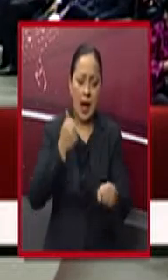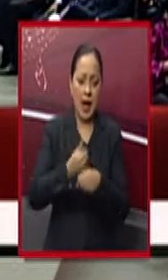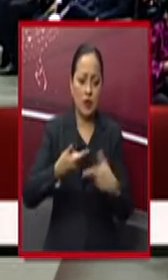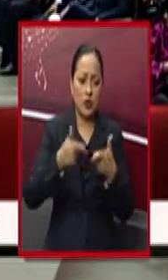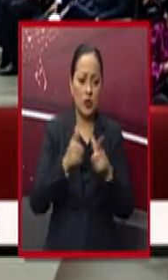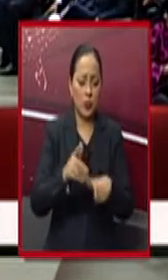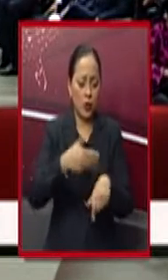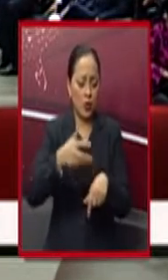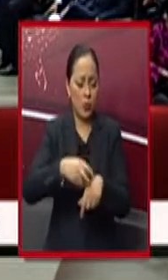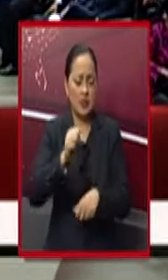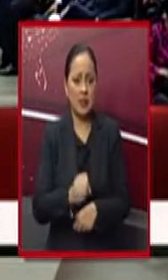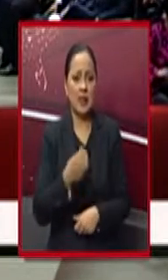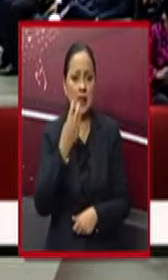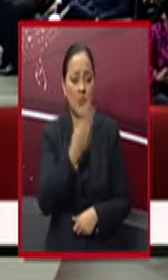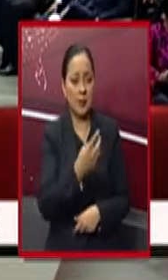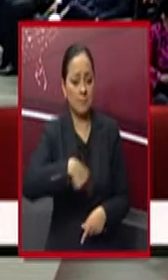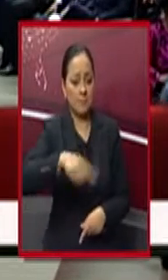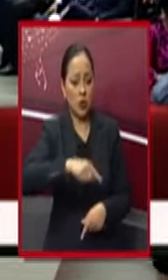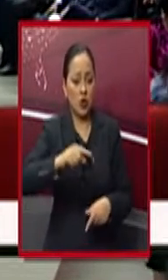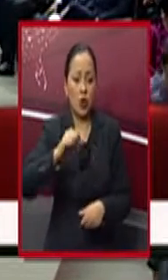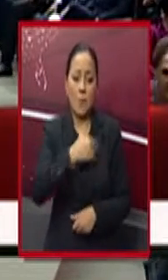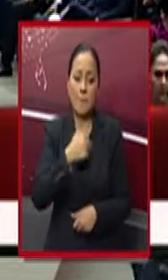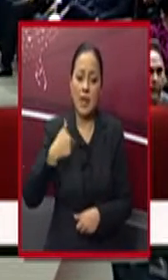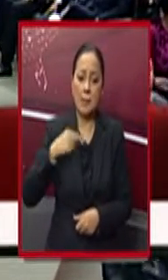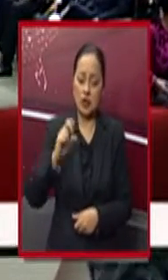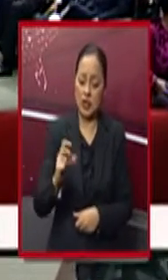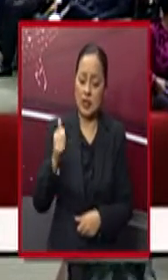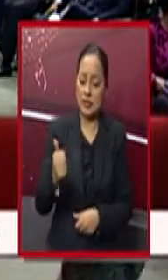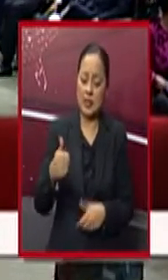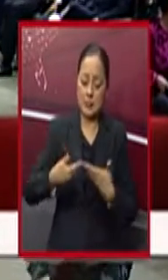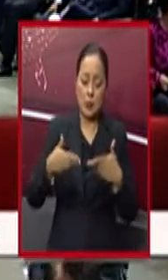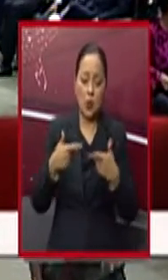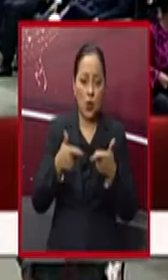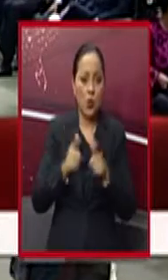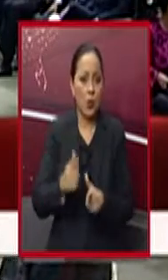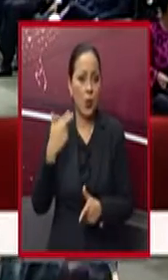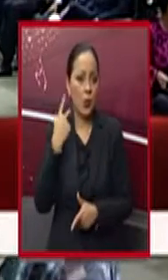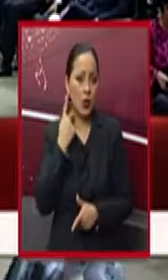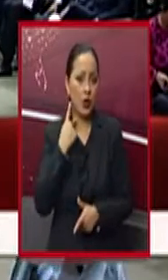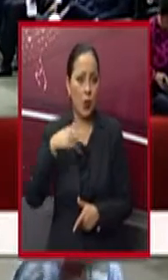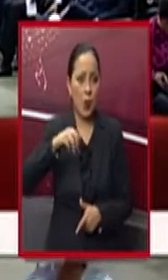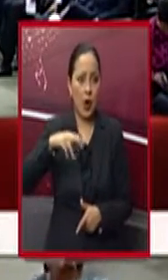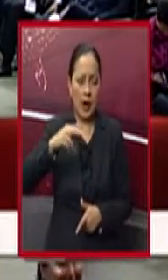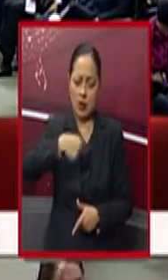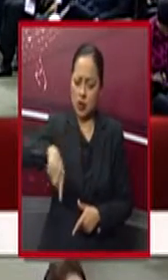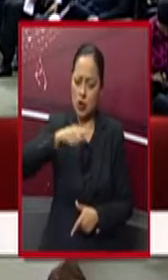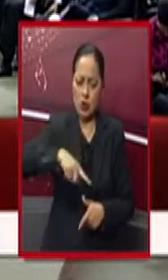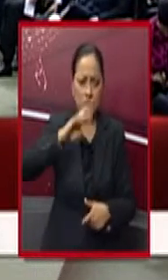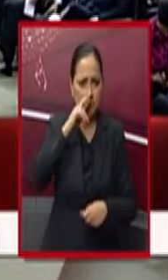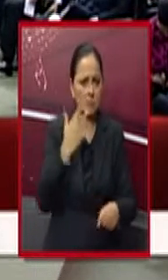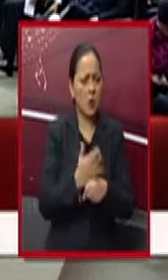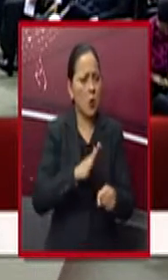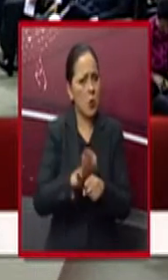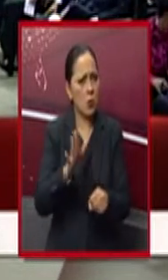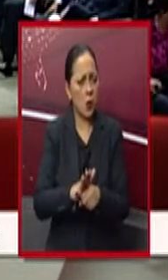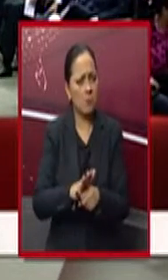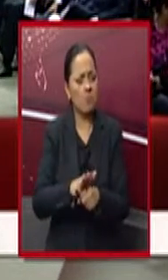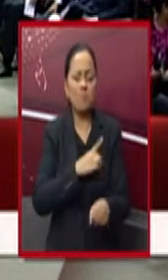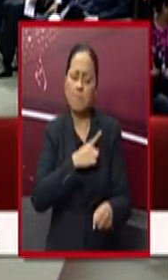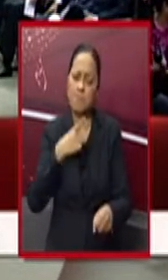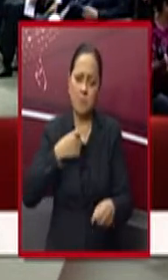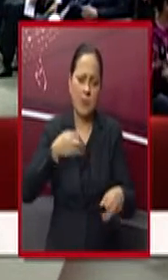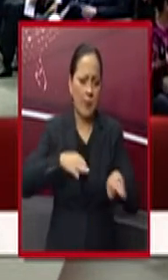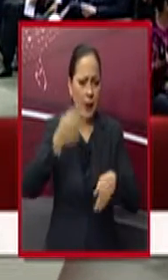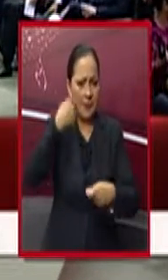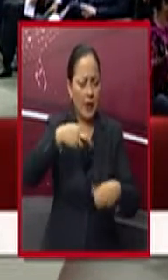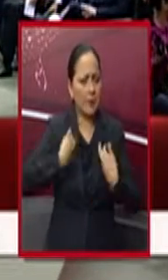legislatura, los 36 integrantes de Morena compartimos la gran responsabilidad de trabajar para representar